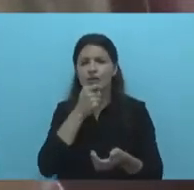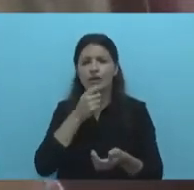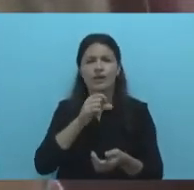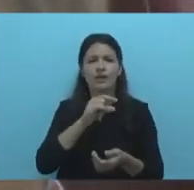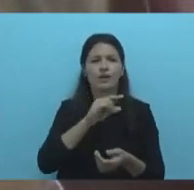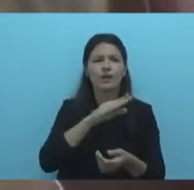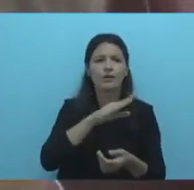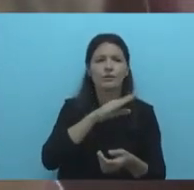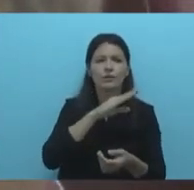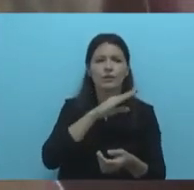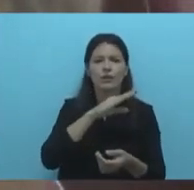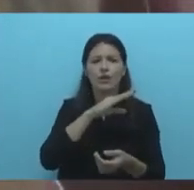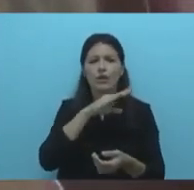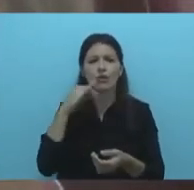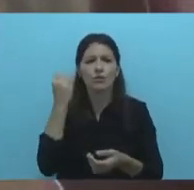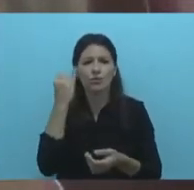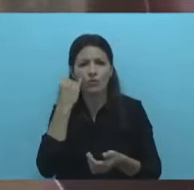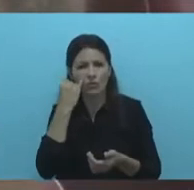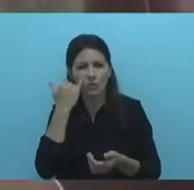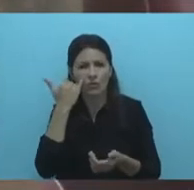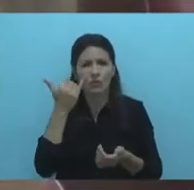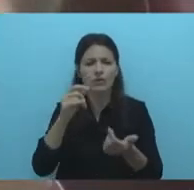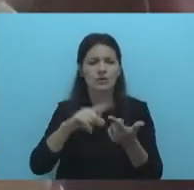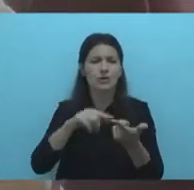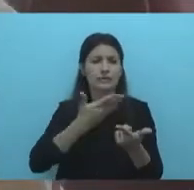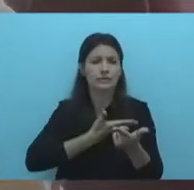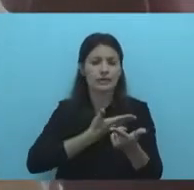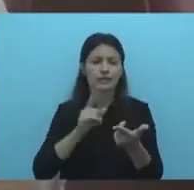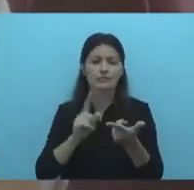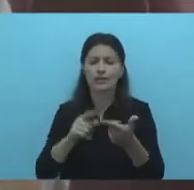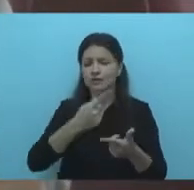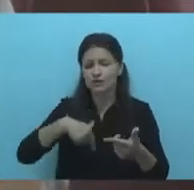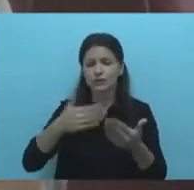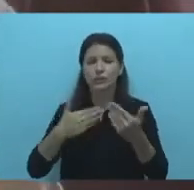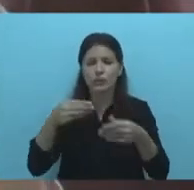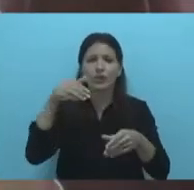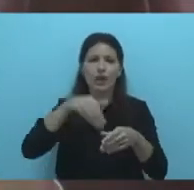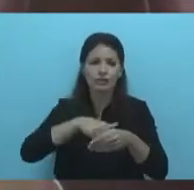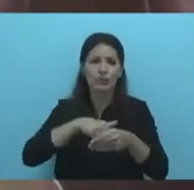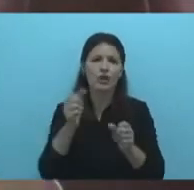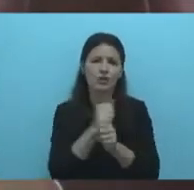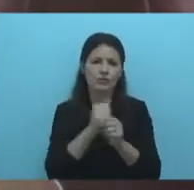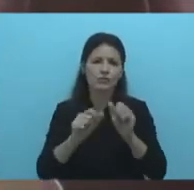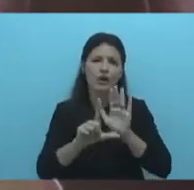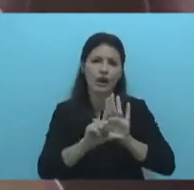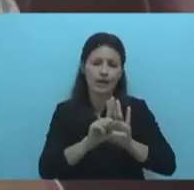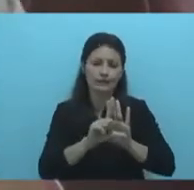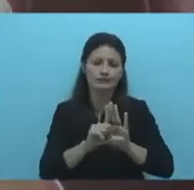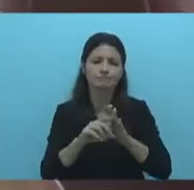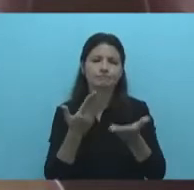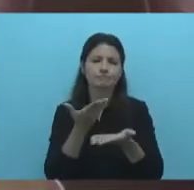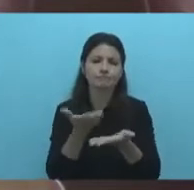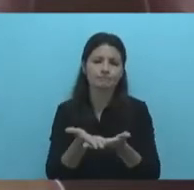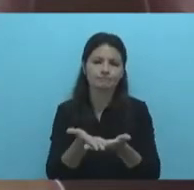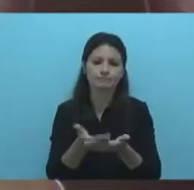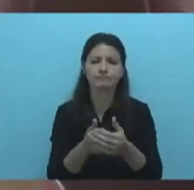Fe, y que desde la legislatura provincial demos esta herramienta muy importante, reconociendo, vuelvo